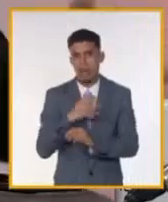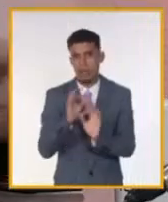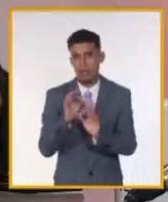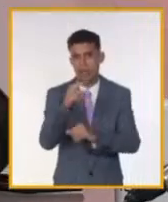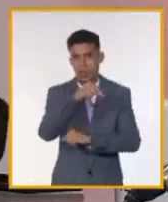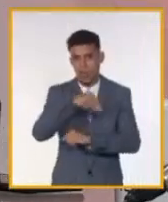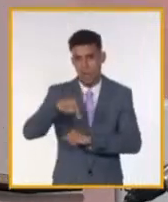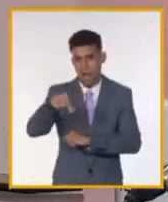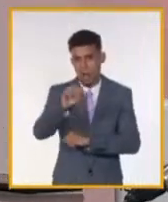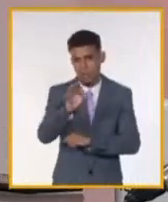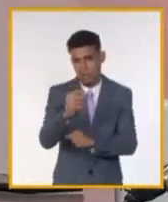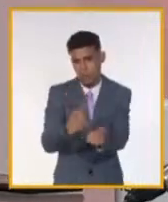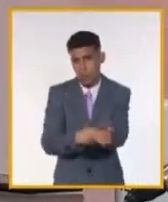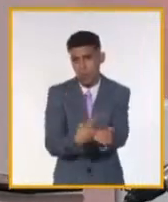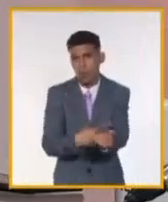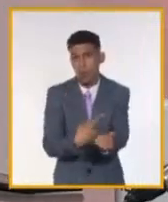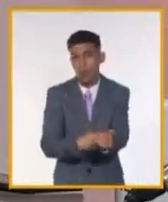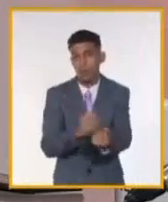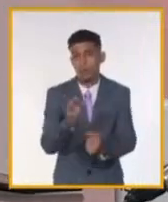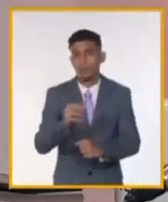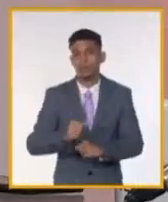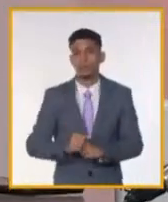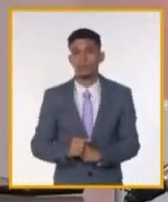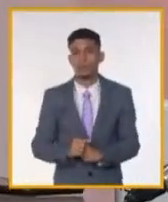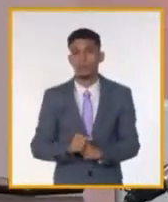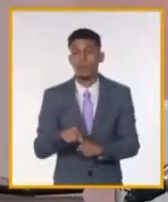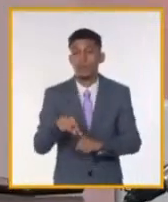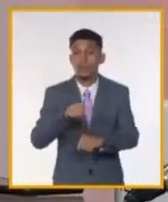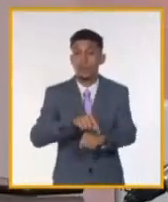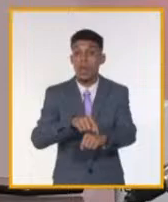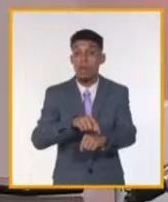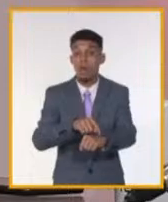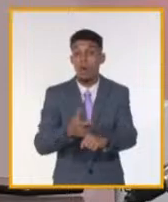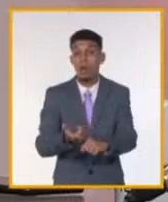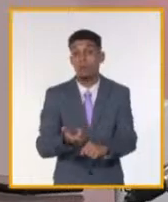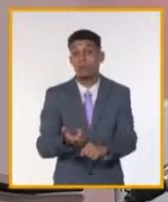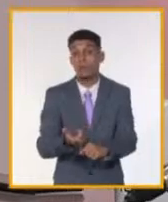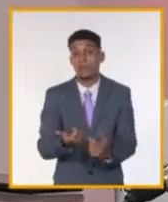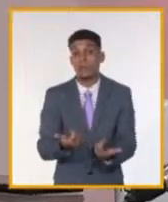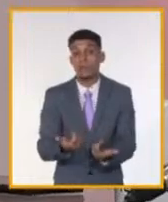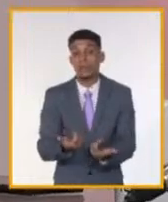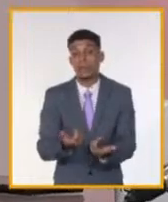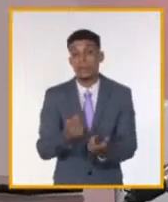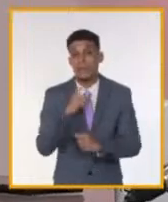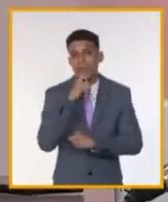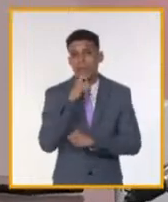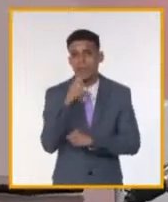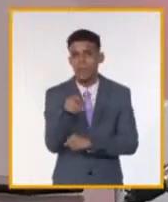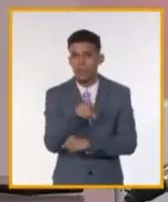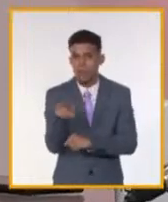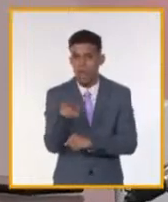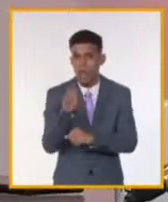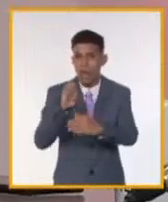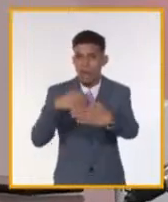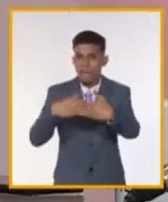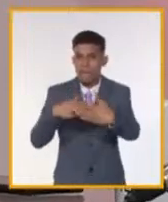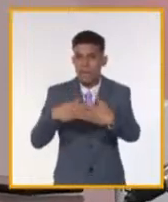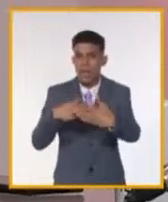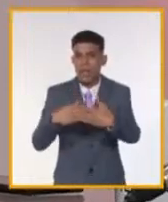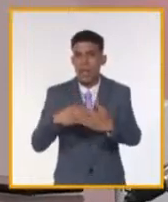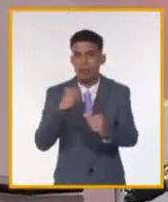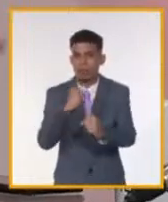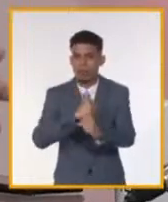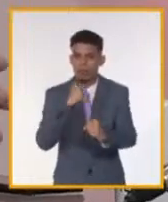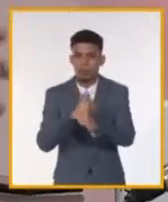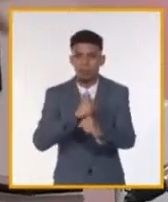su cuota de sal en estos tiempos en el que, imagino, no es fácil para ustedes, Fabio, hacerlo en las condiciones